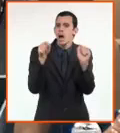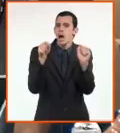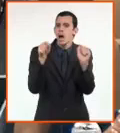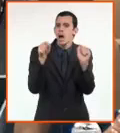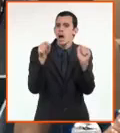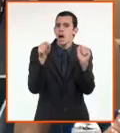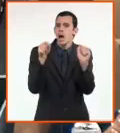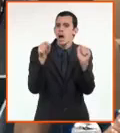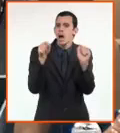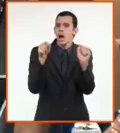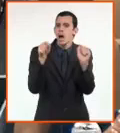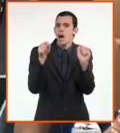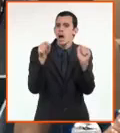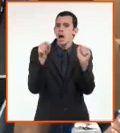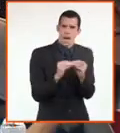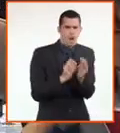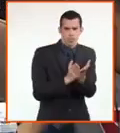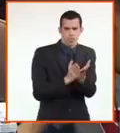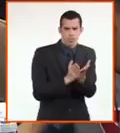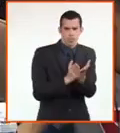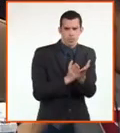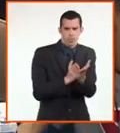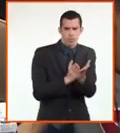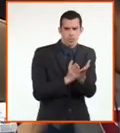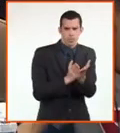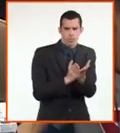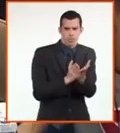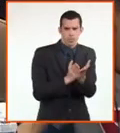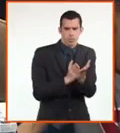epicentro de buenas voluntades que se disponen a seguir